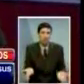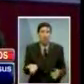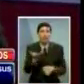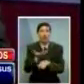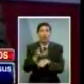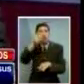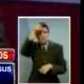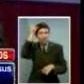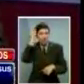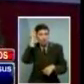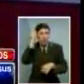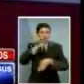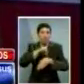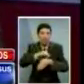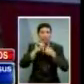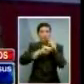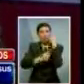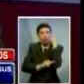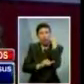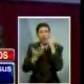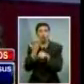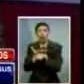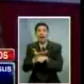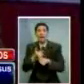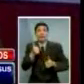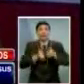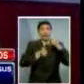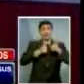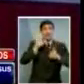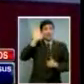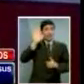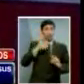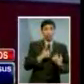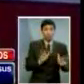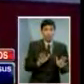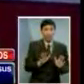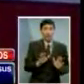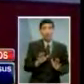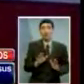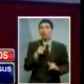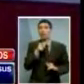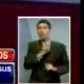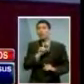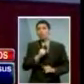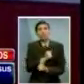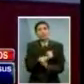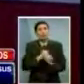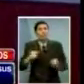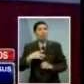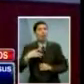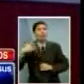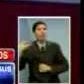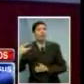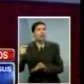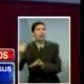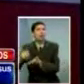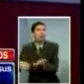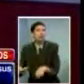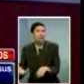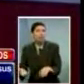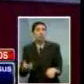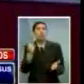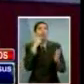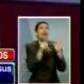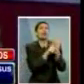enfermera, un médico, un abogado, se presentó a candidato a algo, es inhábil. ¿Quién dice eso? ¿Qué ley lo dice y qué